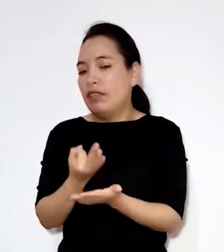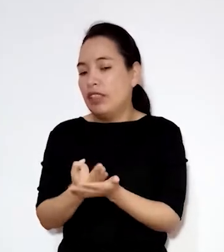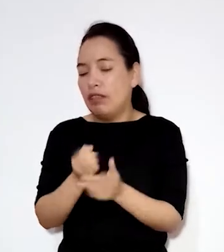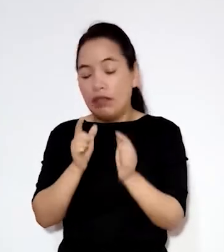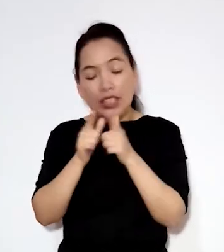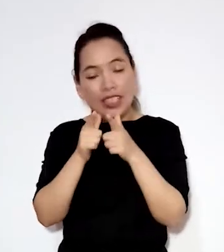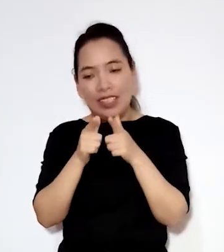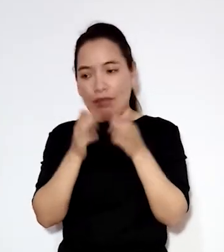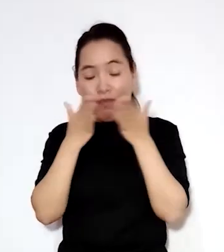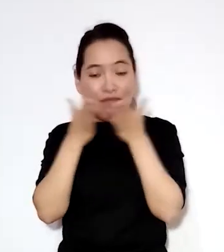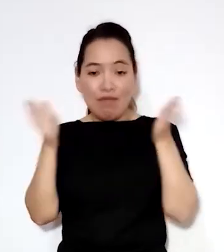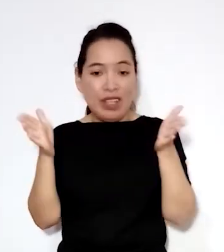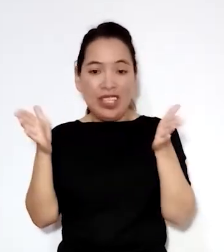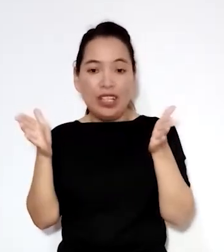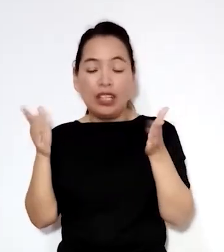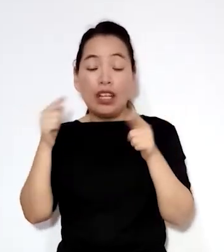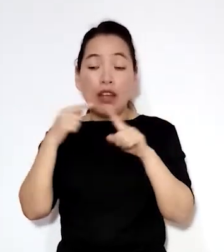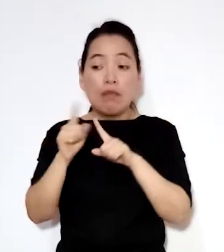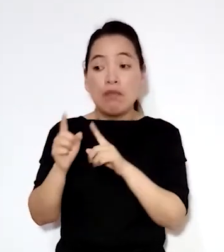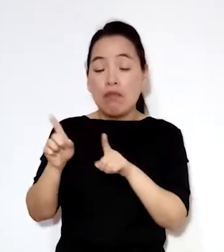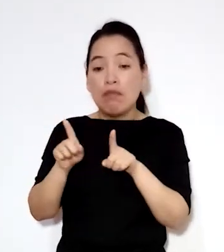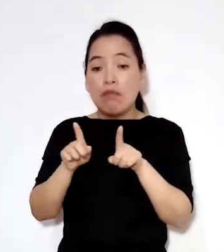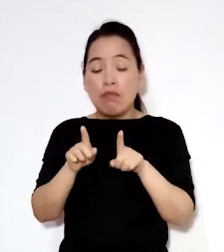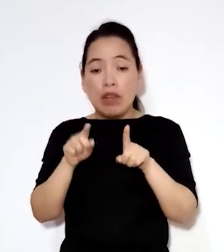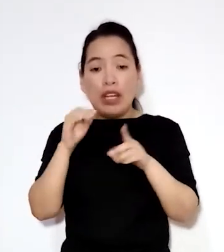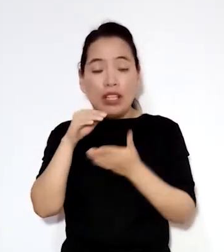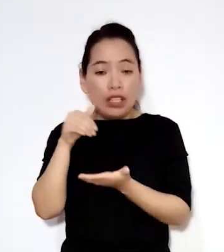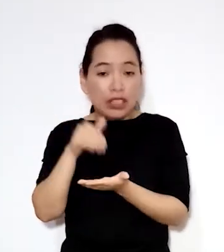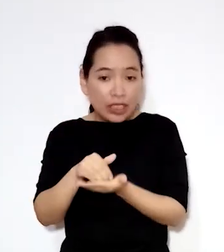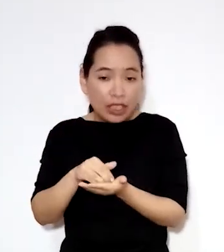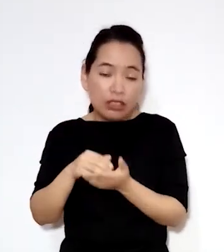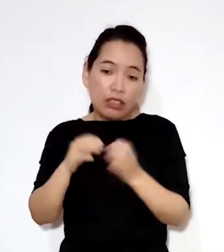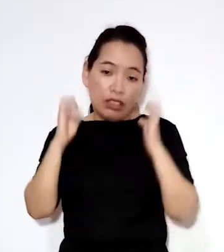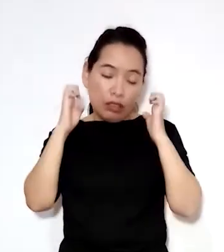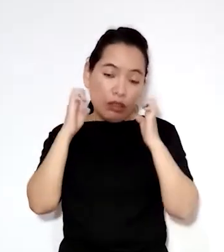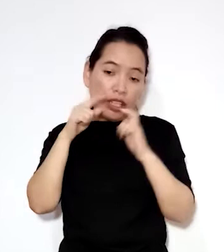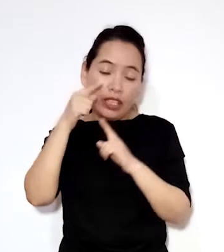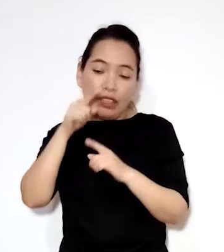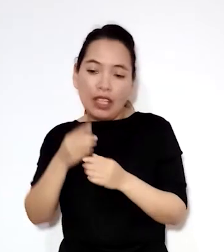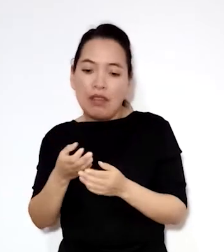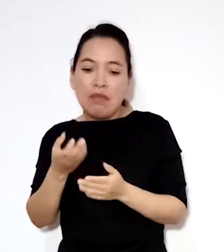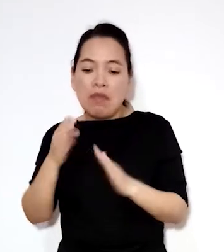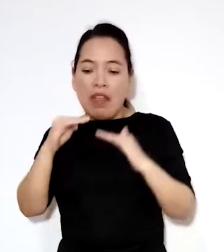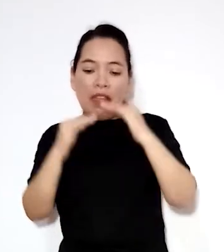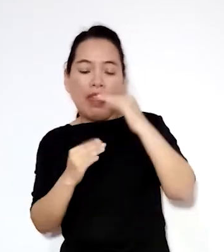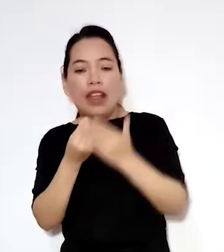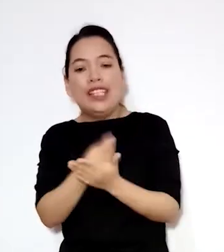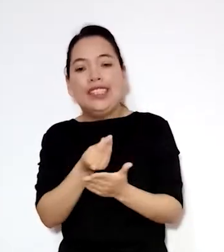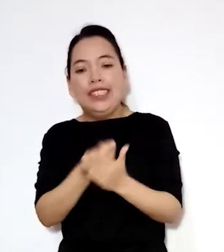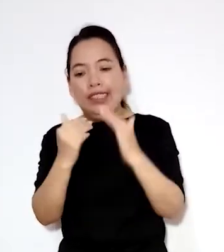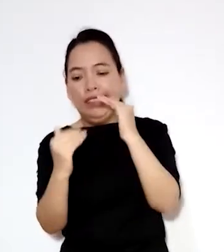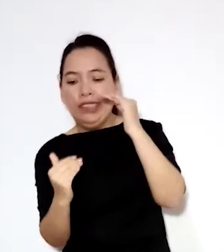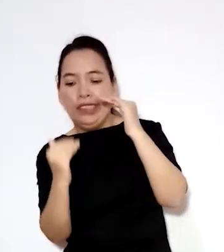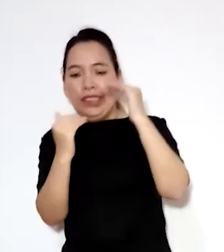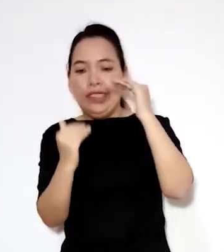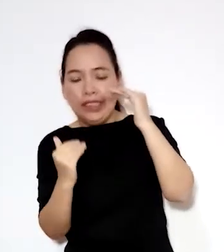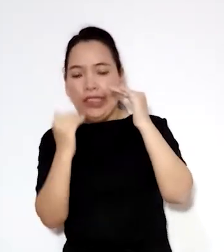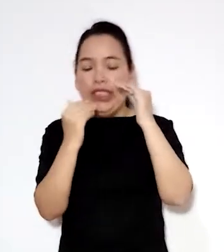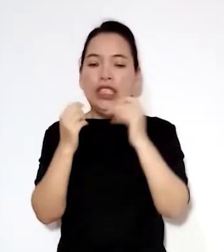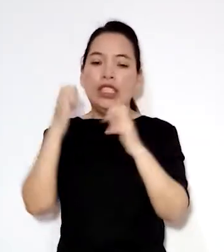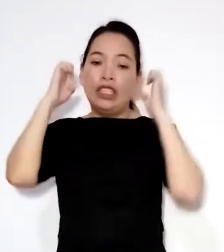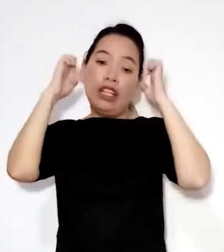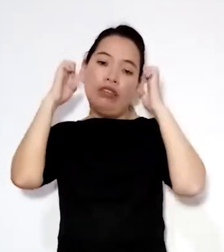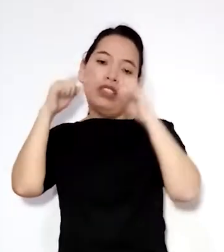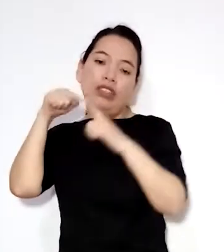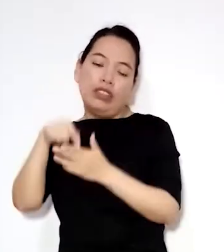una parte de la sociedad civil. Entonces, hay no solamente sentimos que todavía hay una